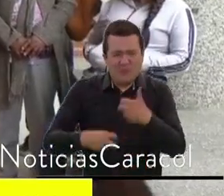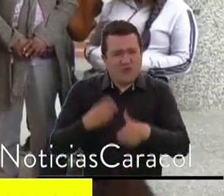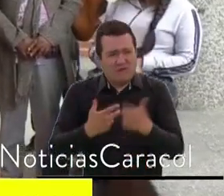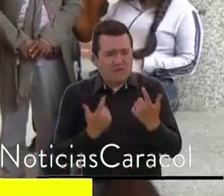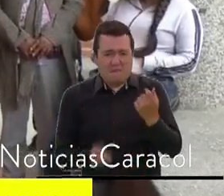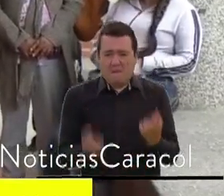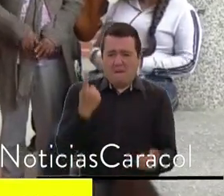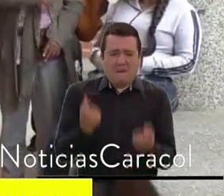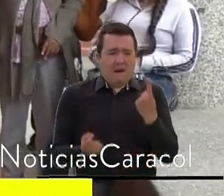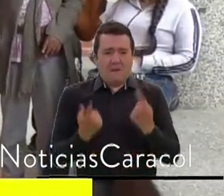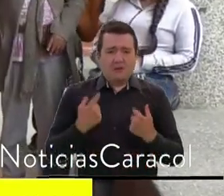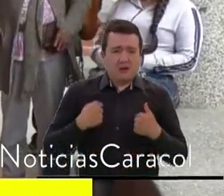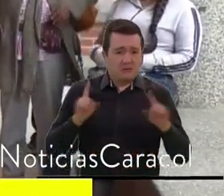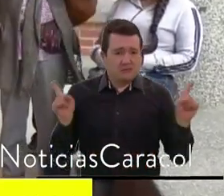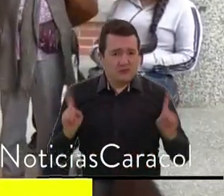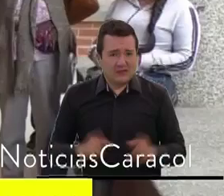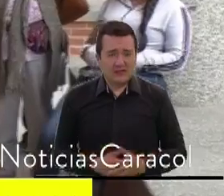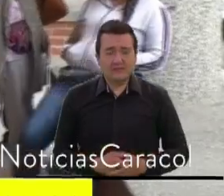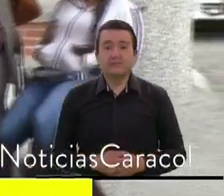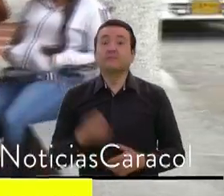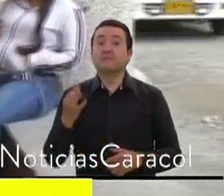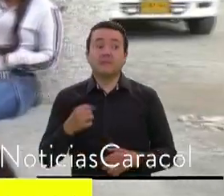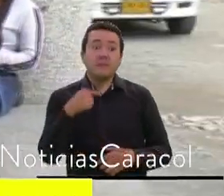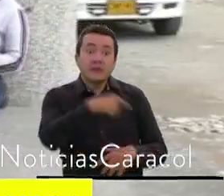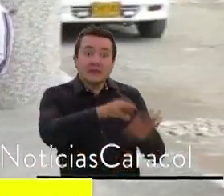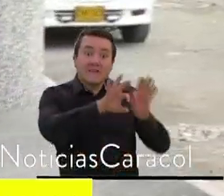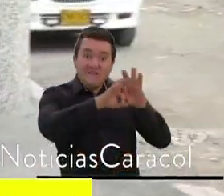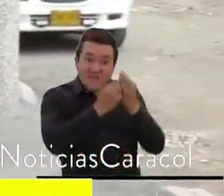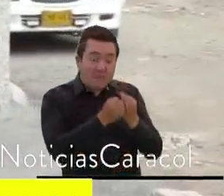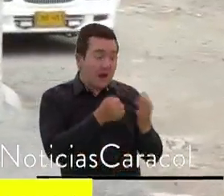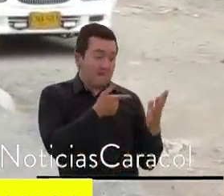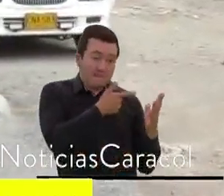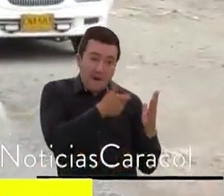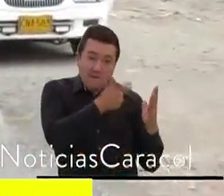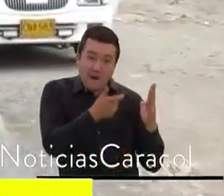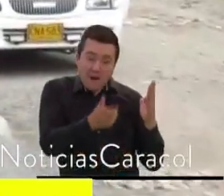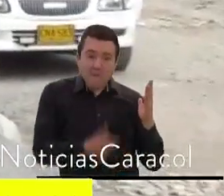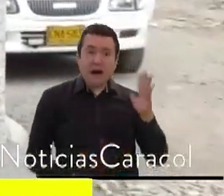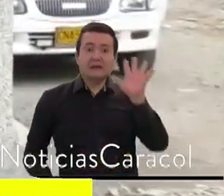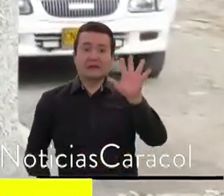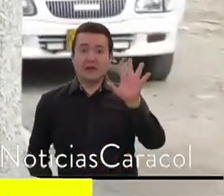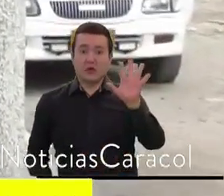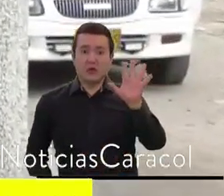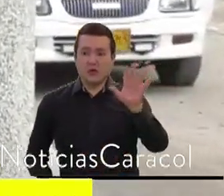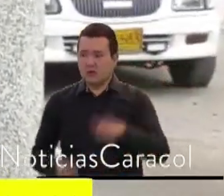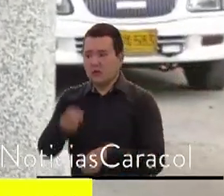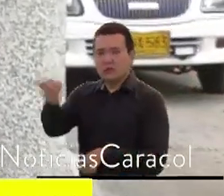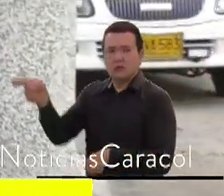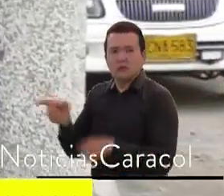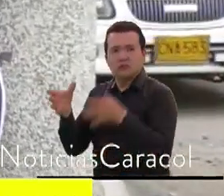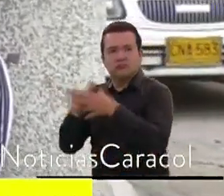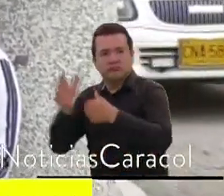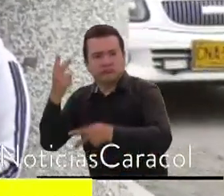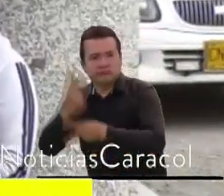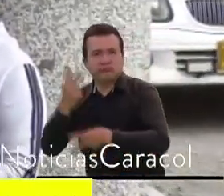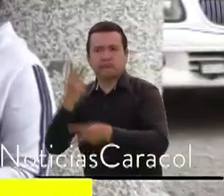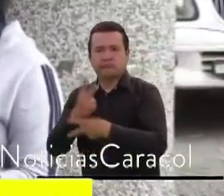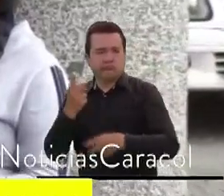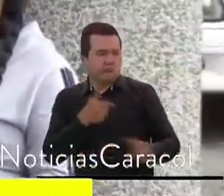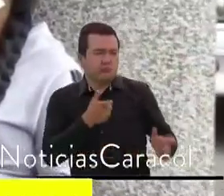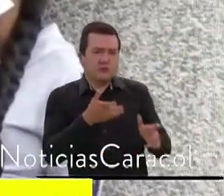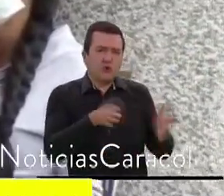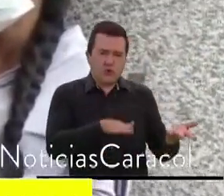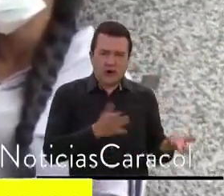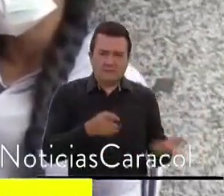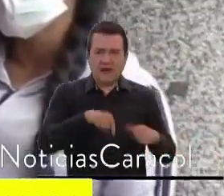son 5 miembros de esta familia que han sido víctimas de grupos al margen de la ley en este municipio del sur del departamento del Cauca. Aquí en la sede de Medicina